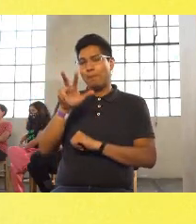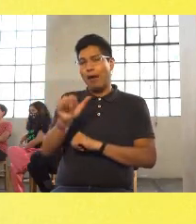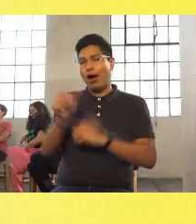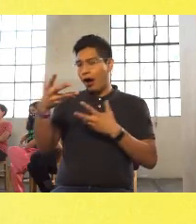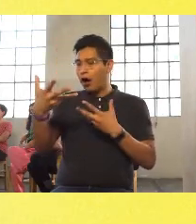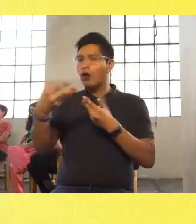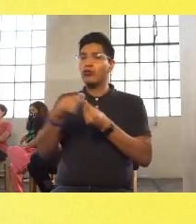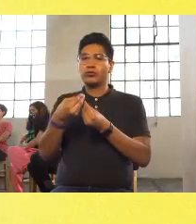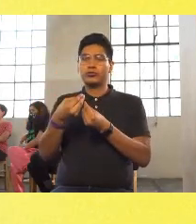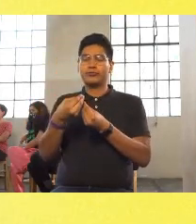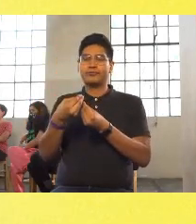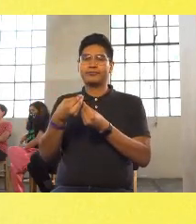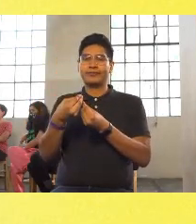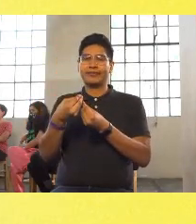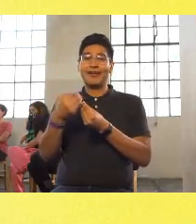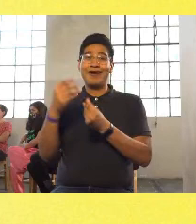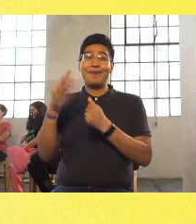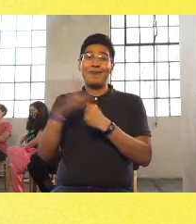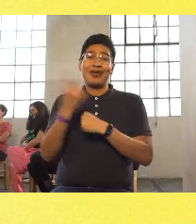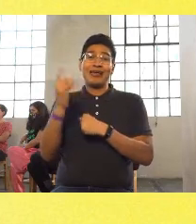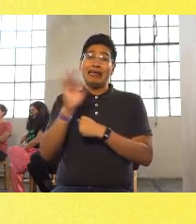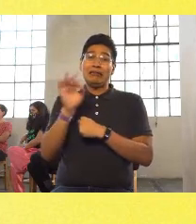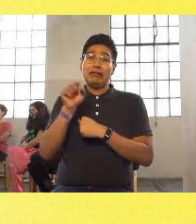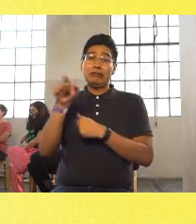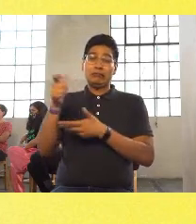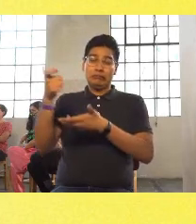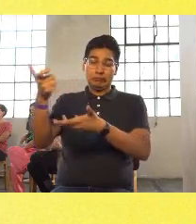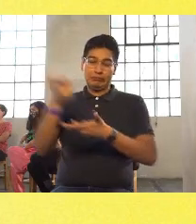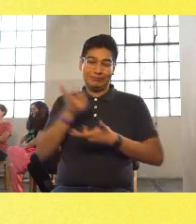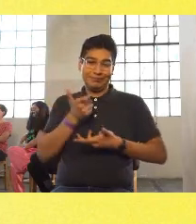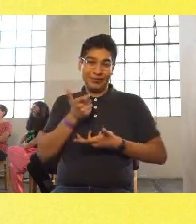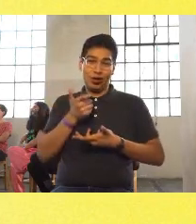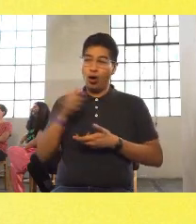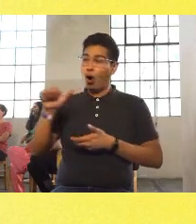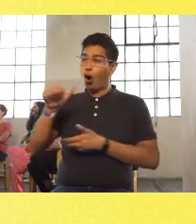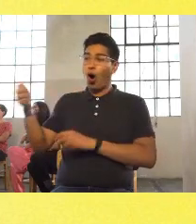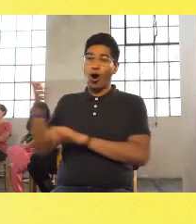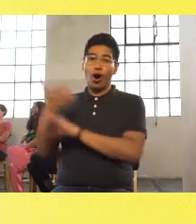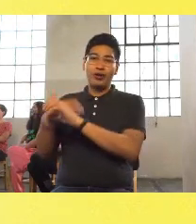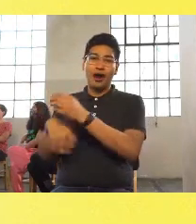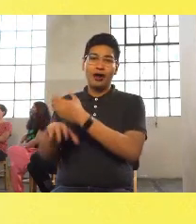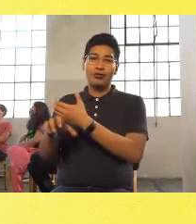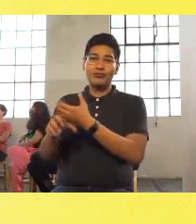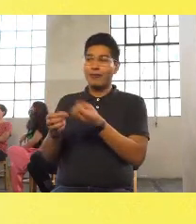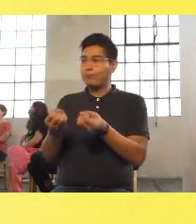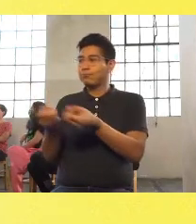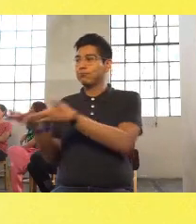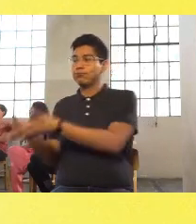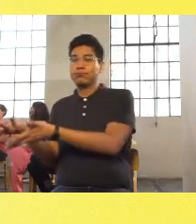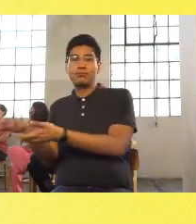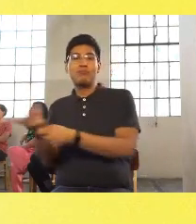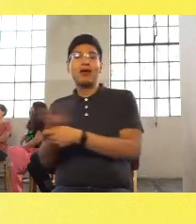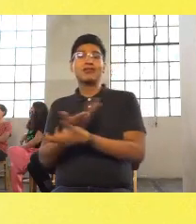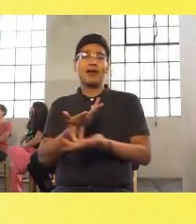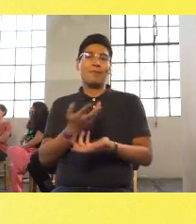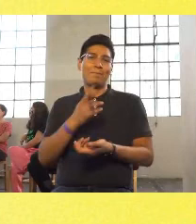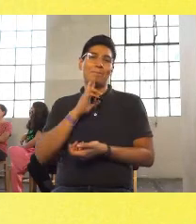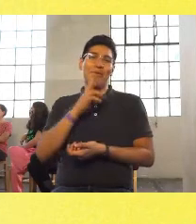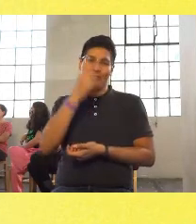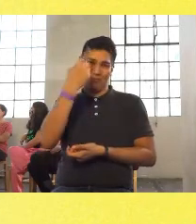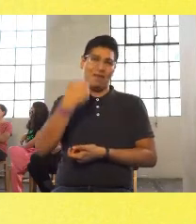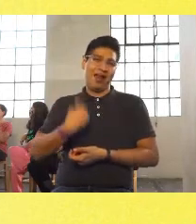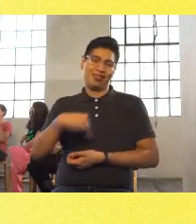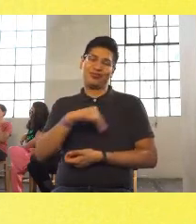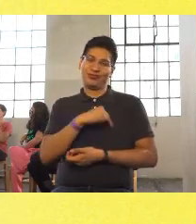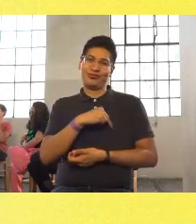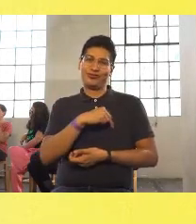Porque finalmente, si no, ese dinero se va a ir como para otro lado. Ese dinero no se va a dejar de generar, o sea, no se va a dejar